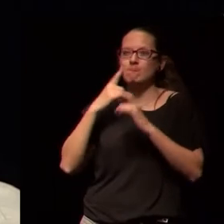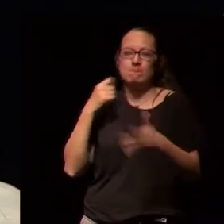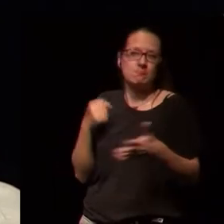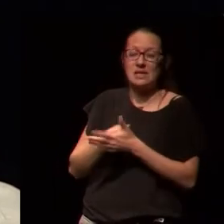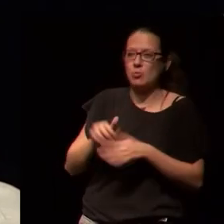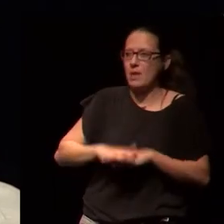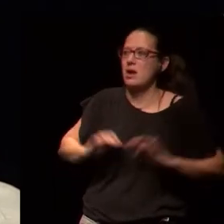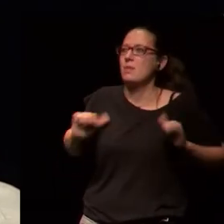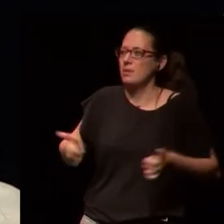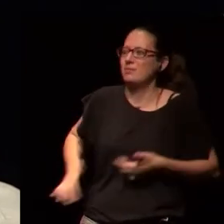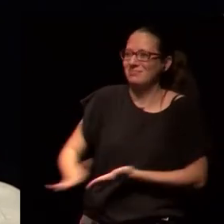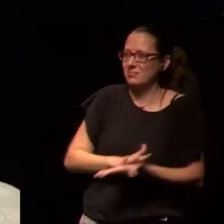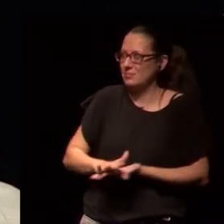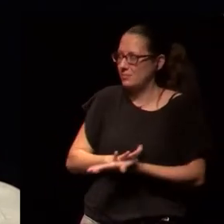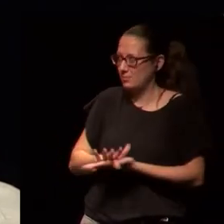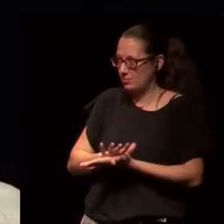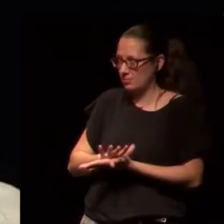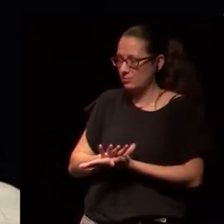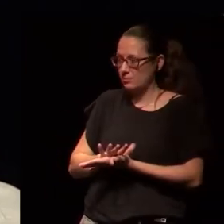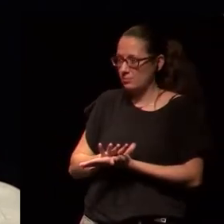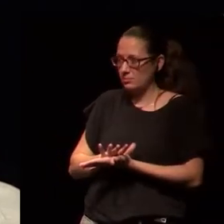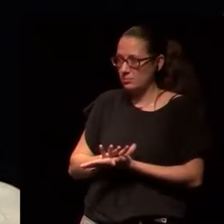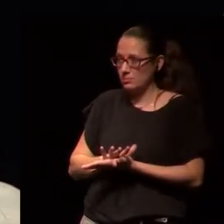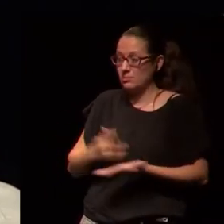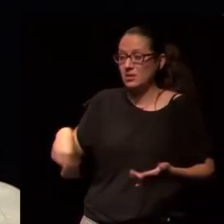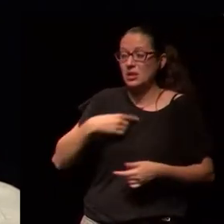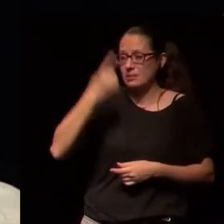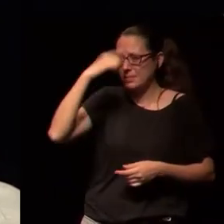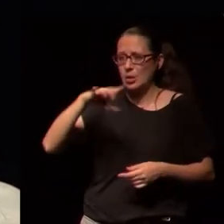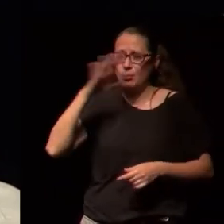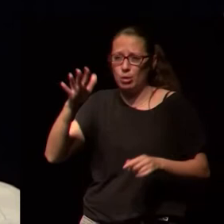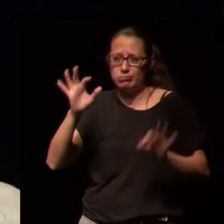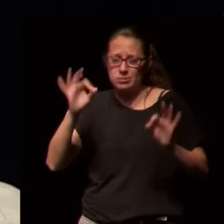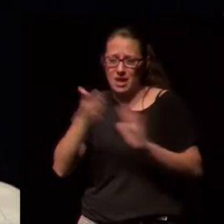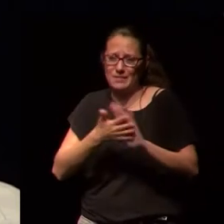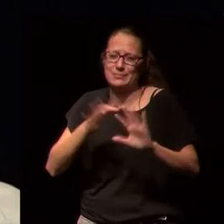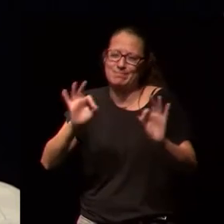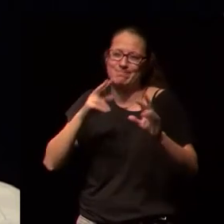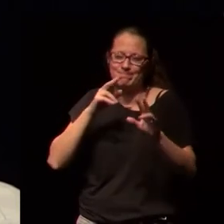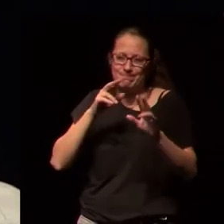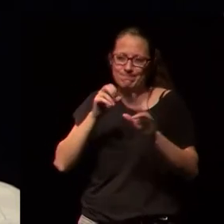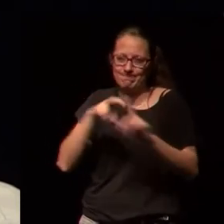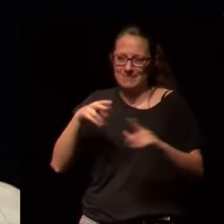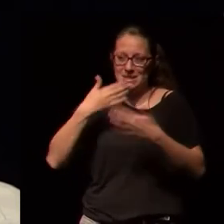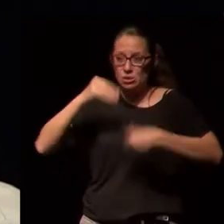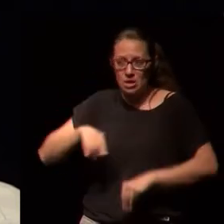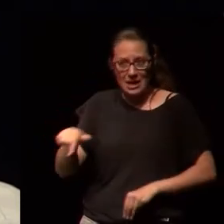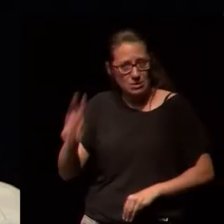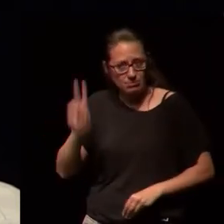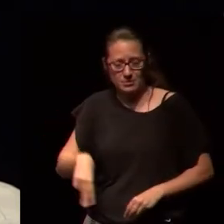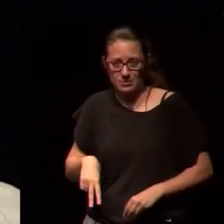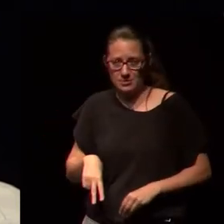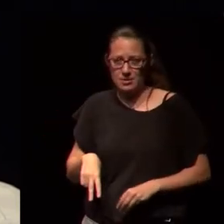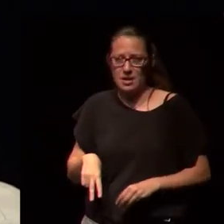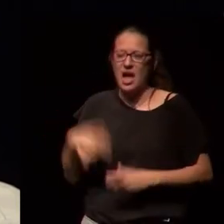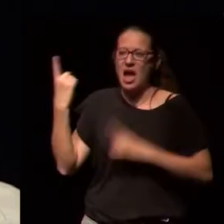erradicación. Sabemos, en términos históricos, que esto es así, aunque hay personas, hay una corriente que dice que no es verdad,